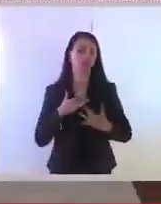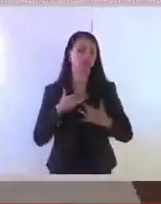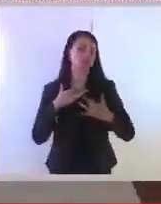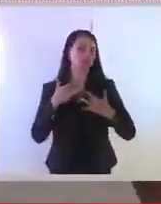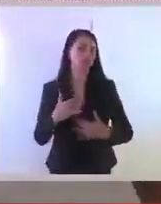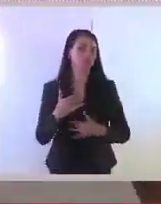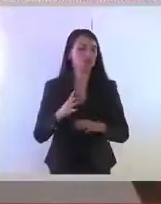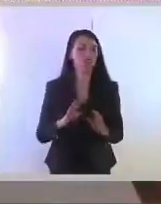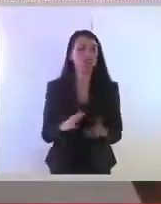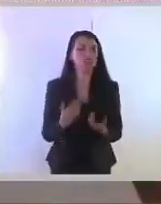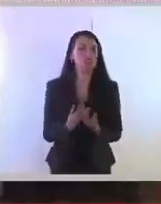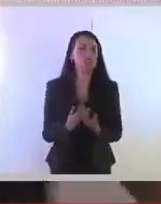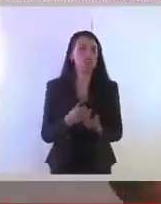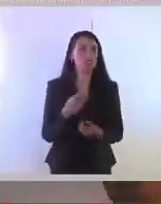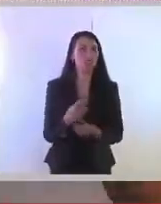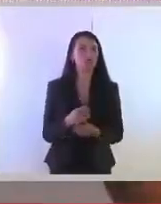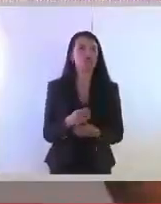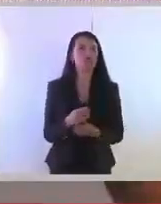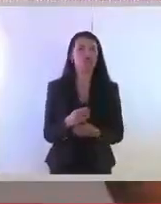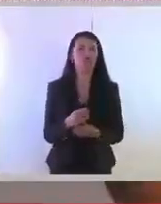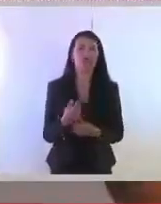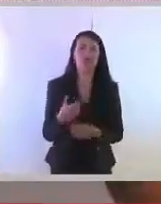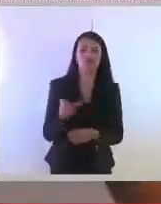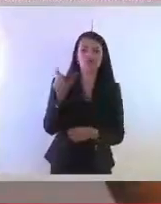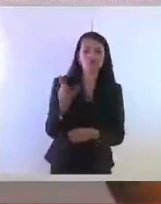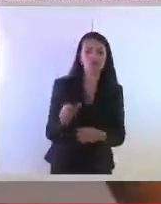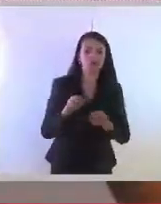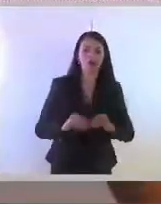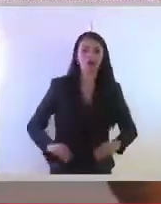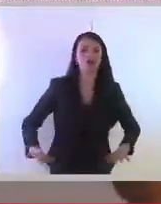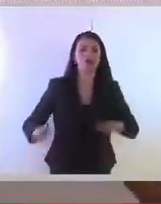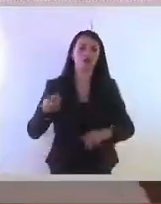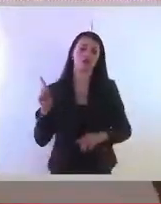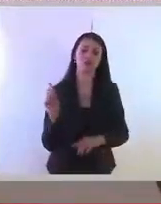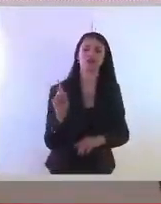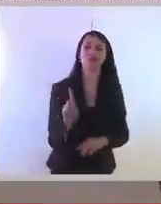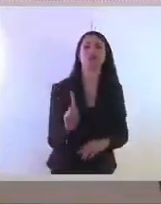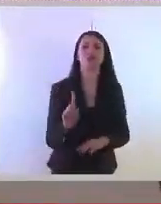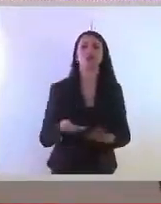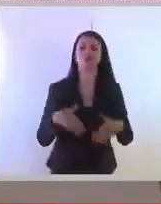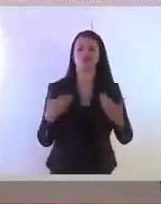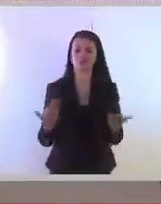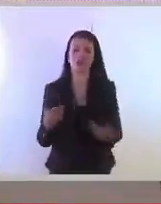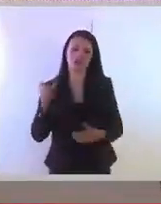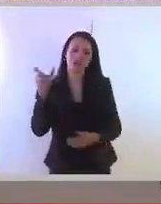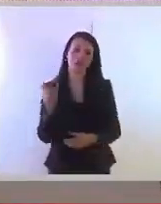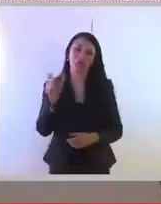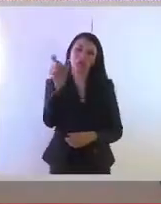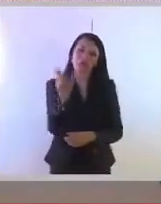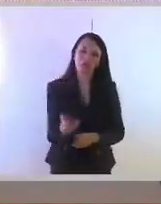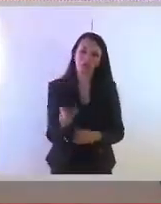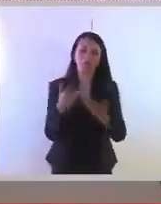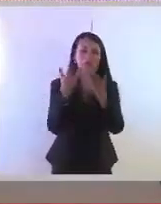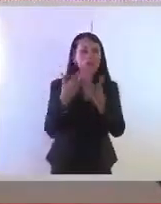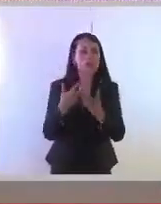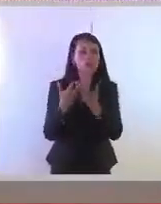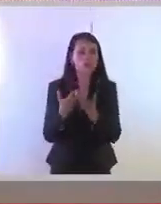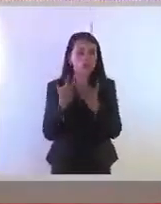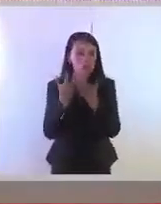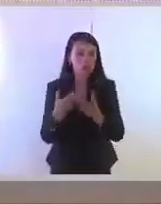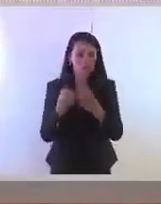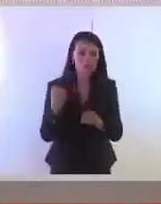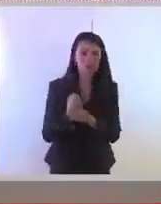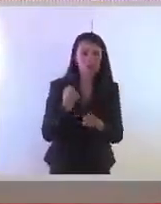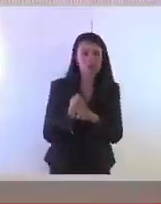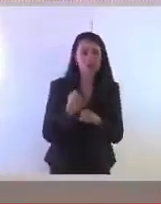¿no? Antes, en los gobiernos anteriores, el sacrificio eran funcionarias y funcionarios de muy buena fe, pero